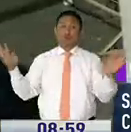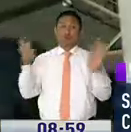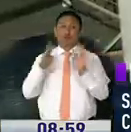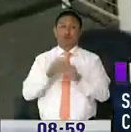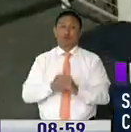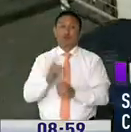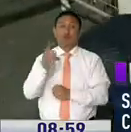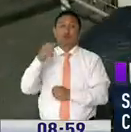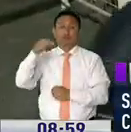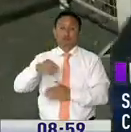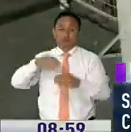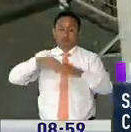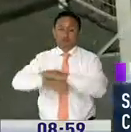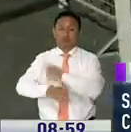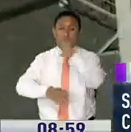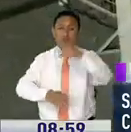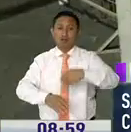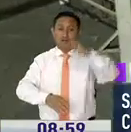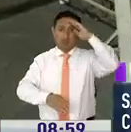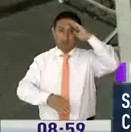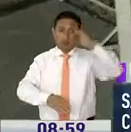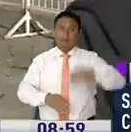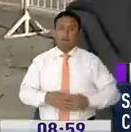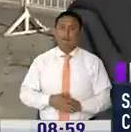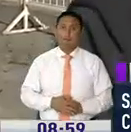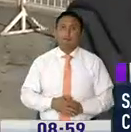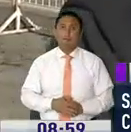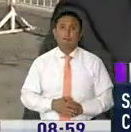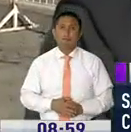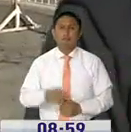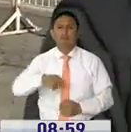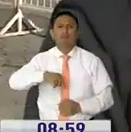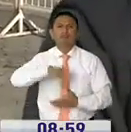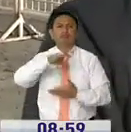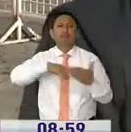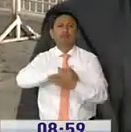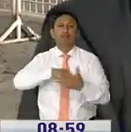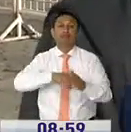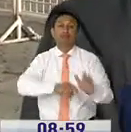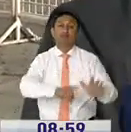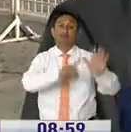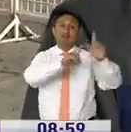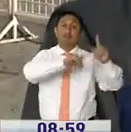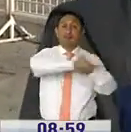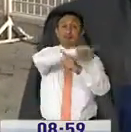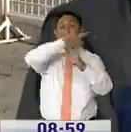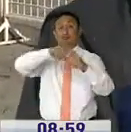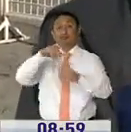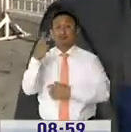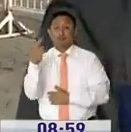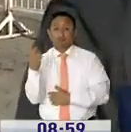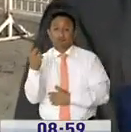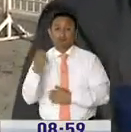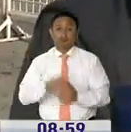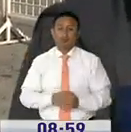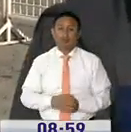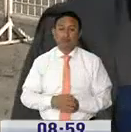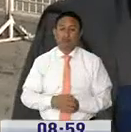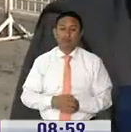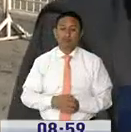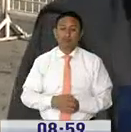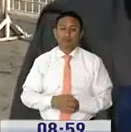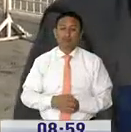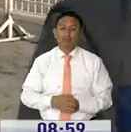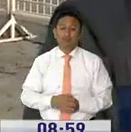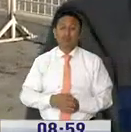ingreso es controlado por personal municipal. El horario de funcionamiento es desde las 6 de la mañana hasta mediodía y van a